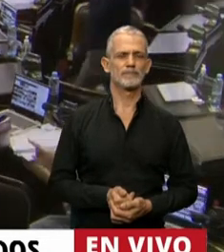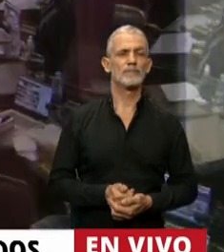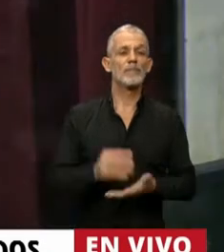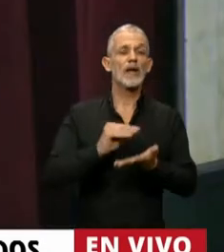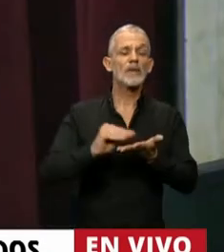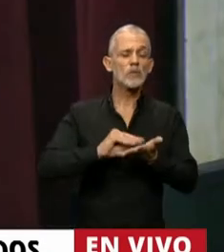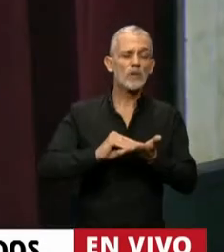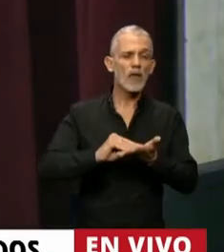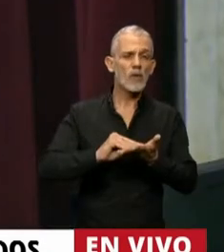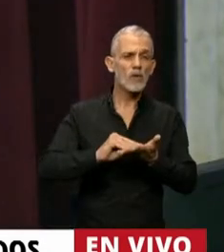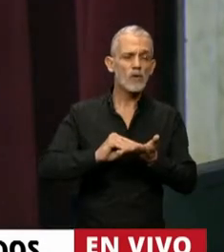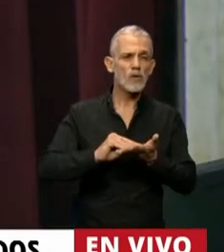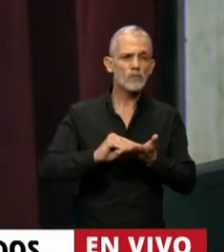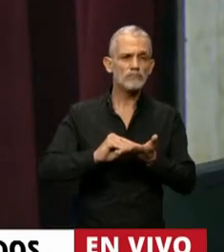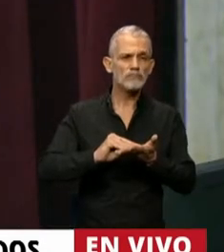Diputado